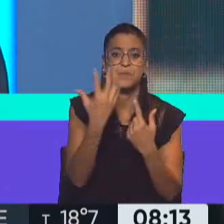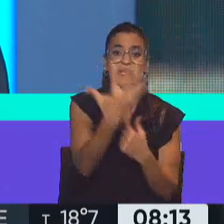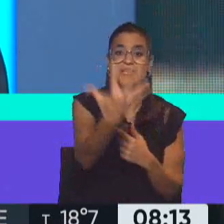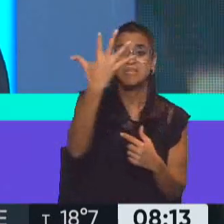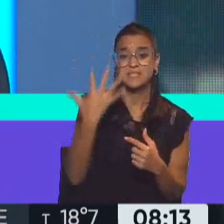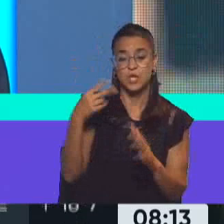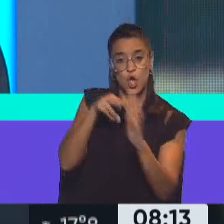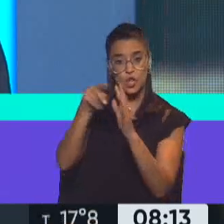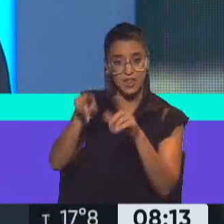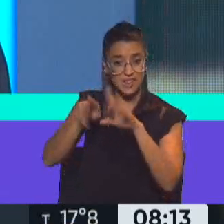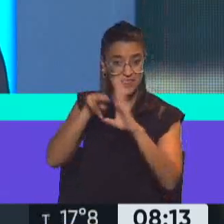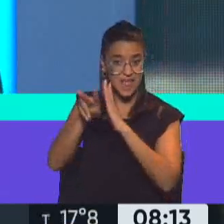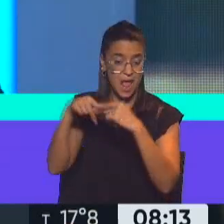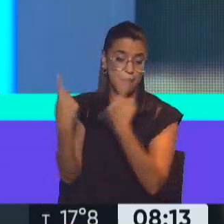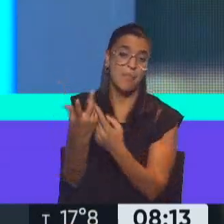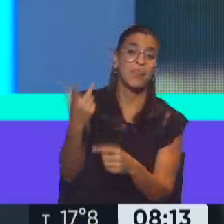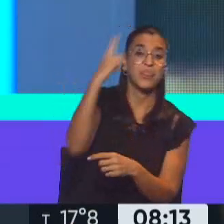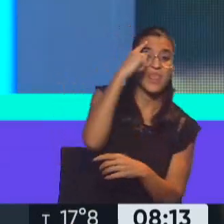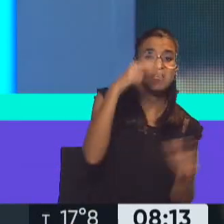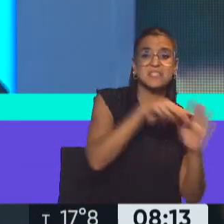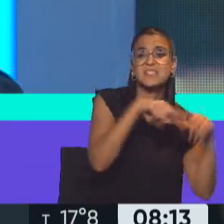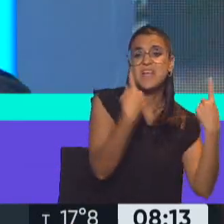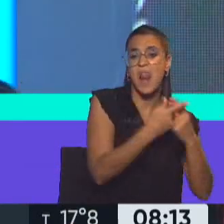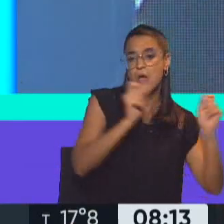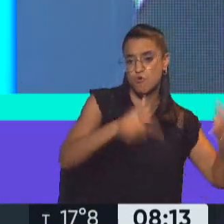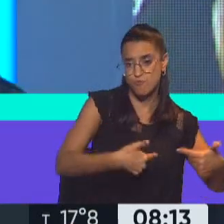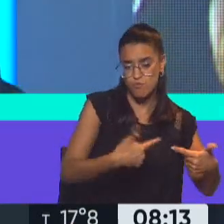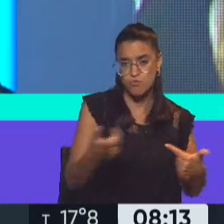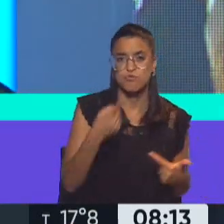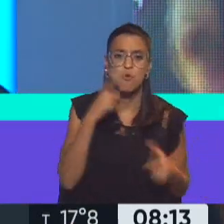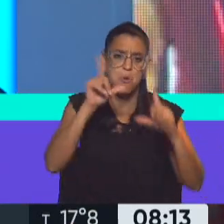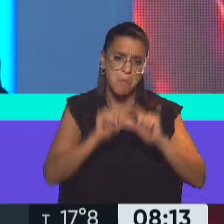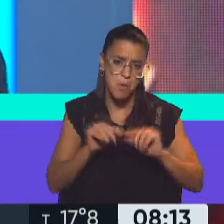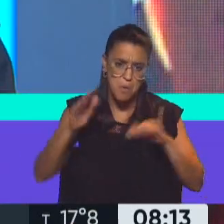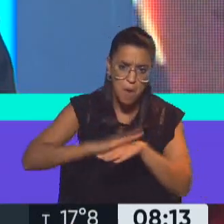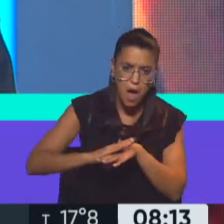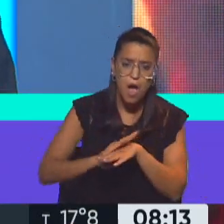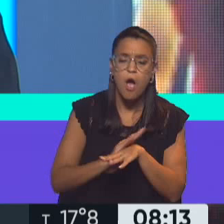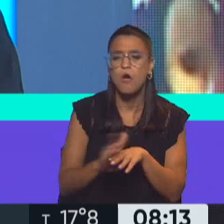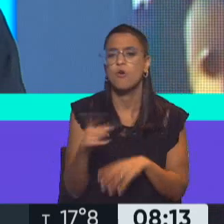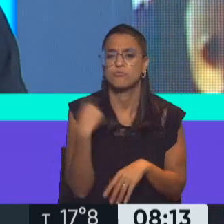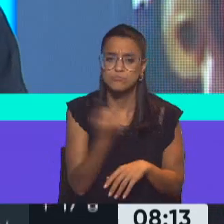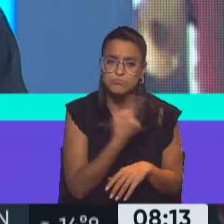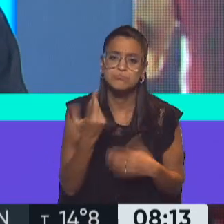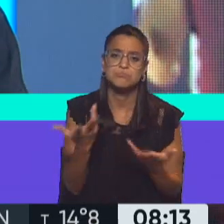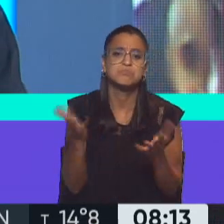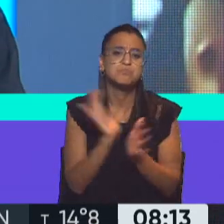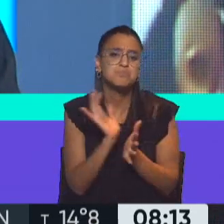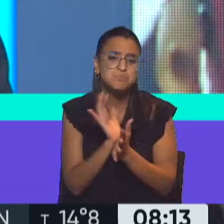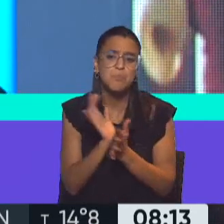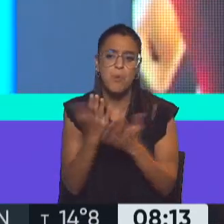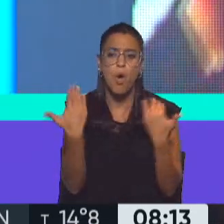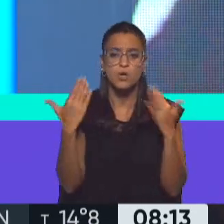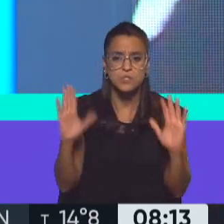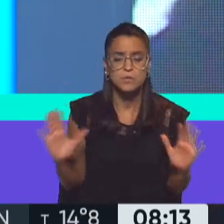de ellas en terapia y 10 en sala general. Es decir, quedamos con números muy bajitos. Sí, claro. Venimos con alguna suerte de